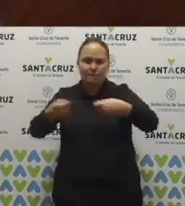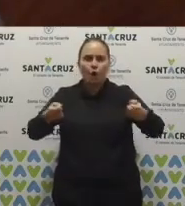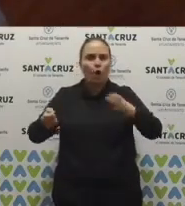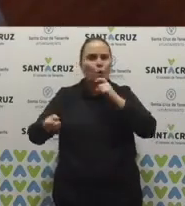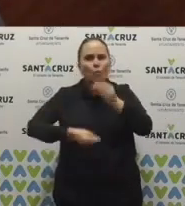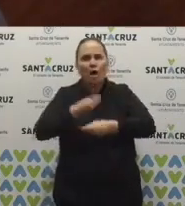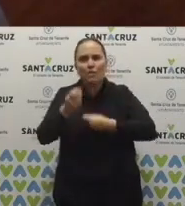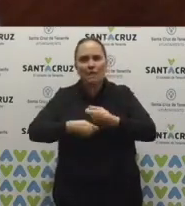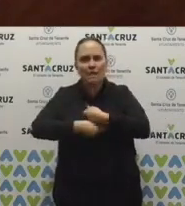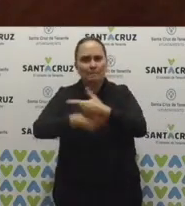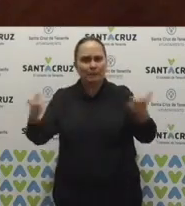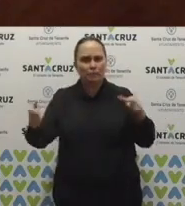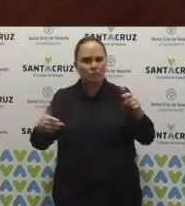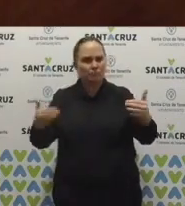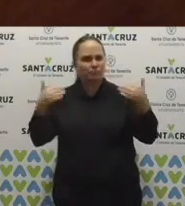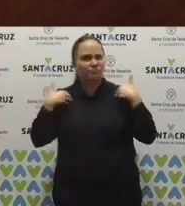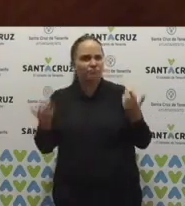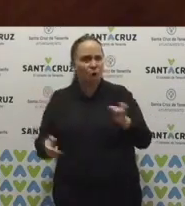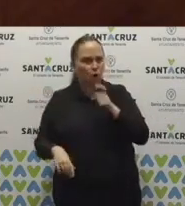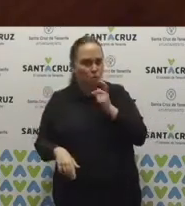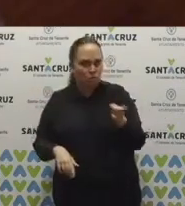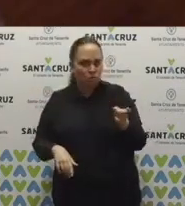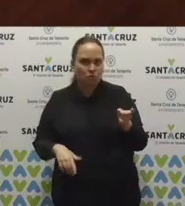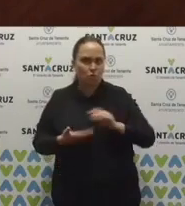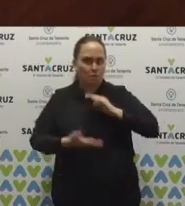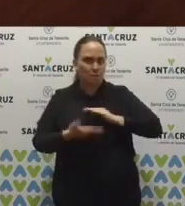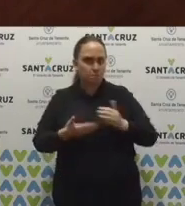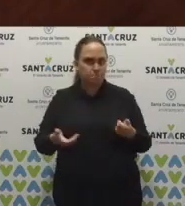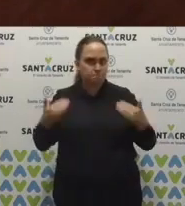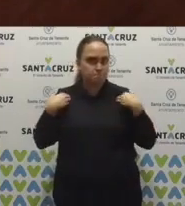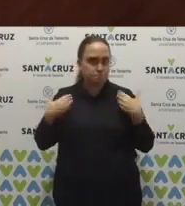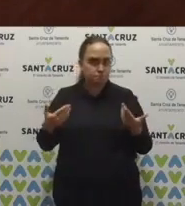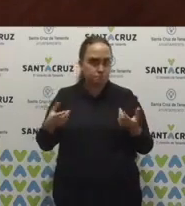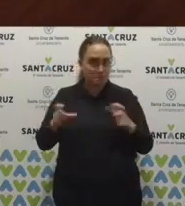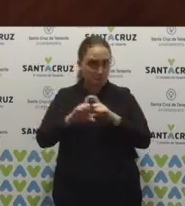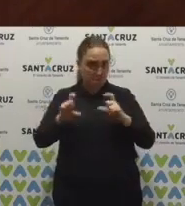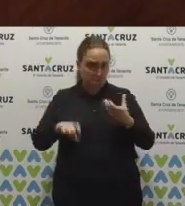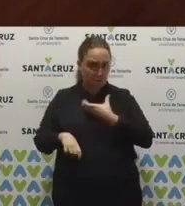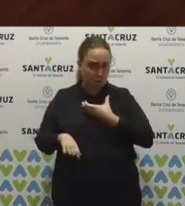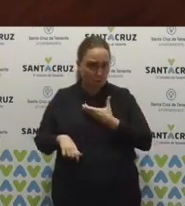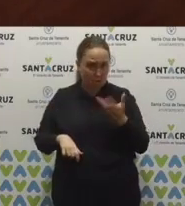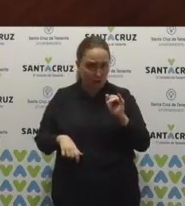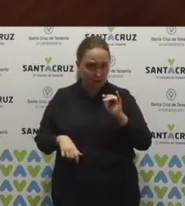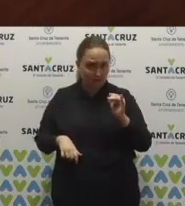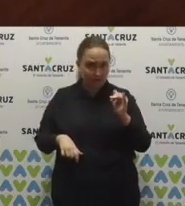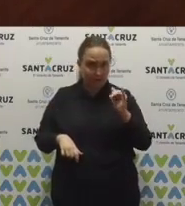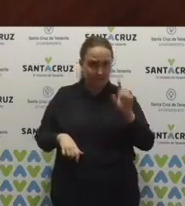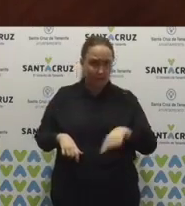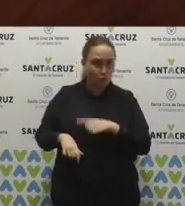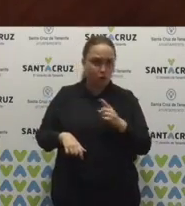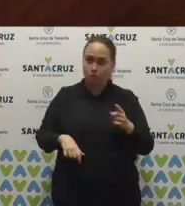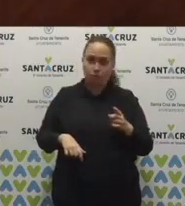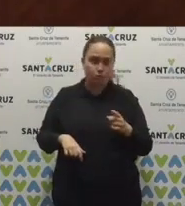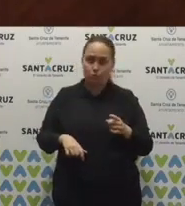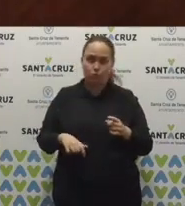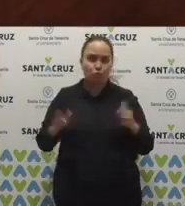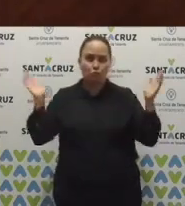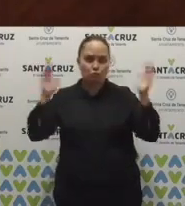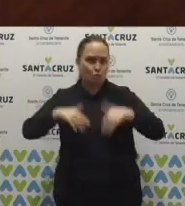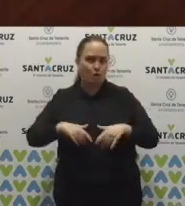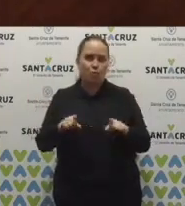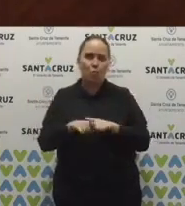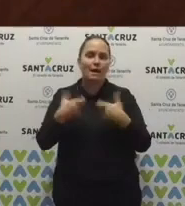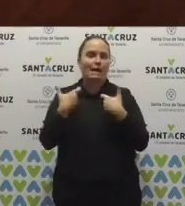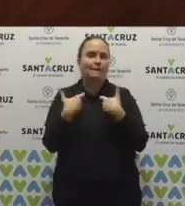competencia tiene usted para poder comparar y repartir está estable a los diferentes niños de santa cruz por lo tanto ésta entraría dentro de la categoría d